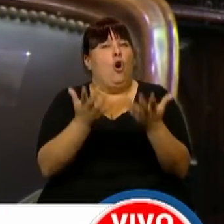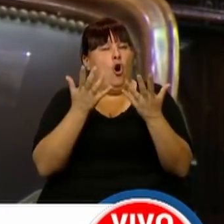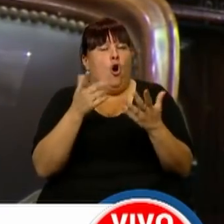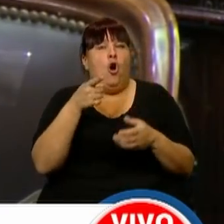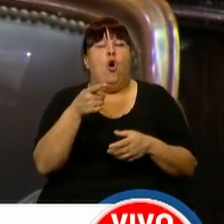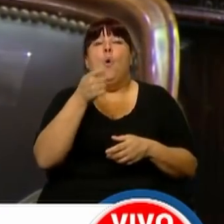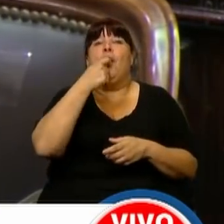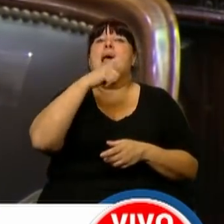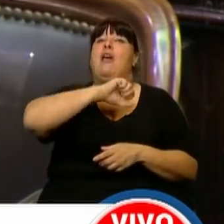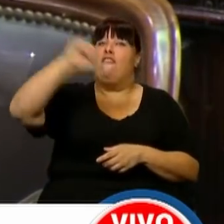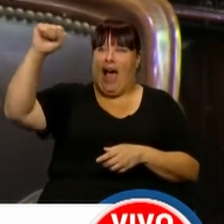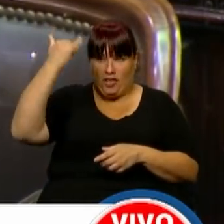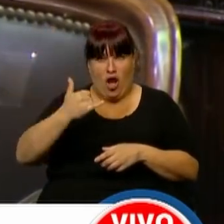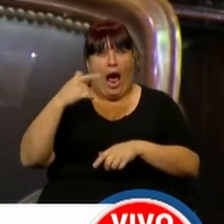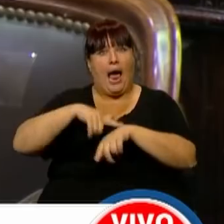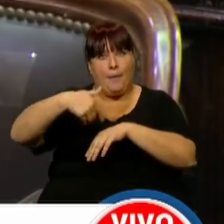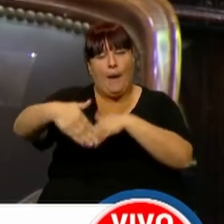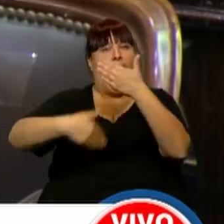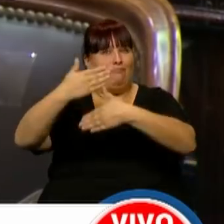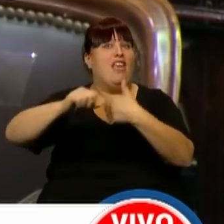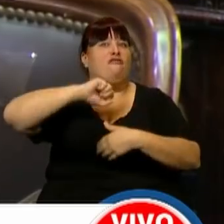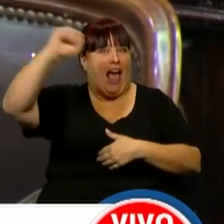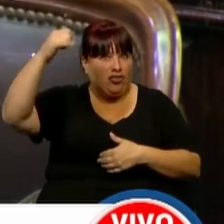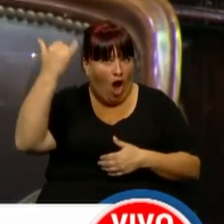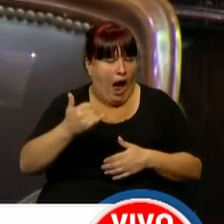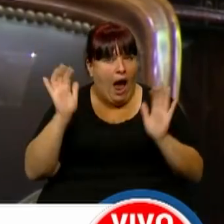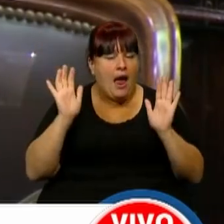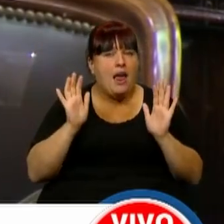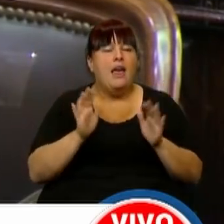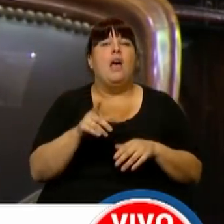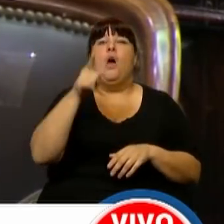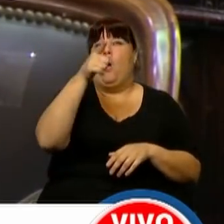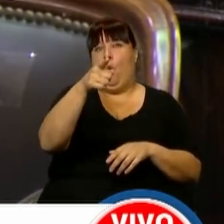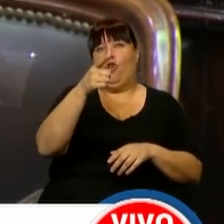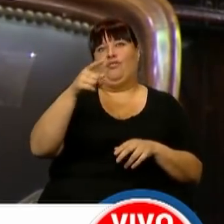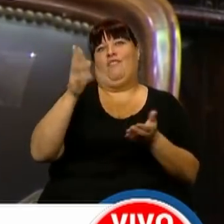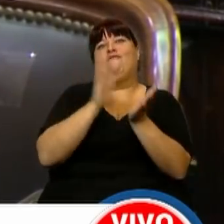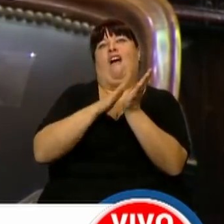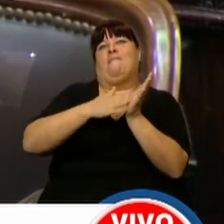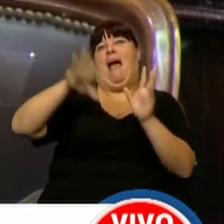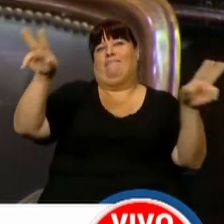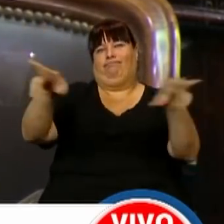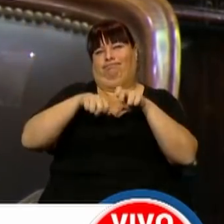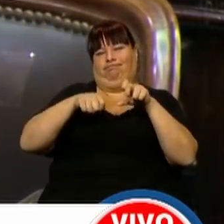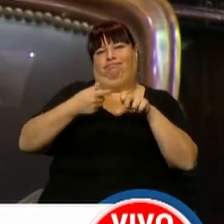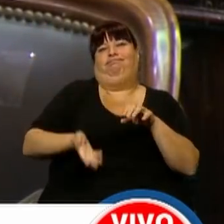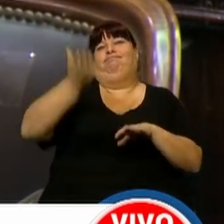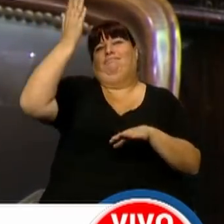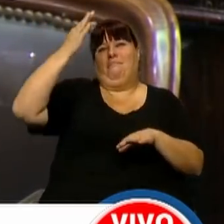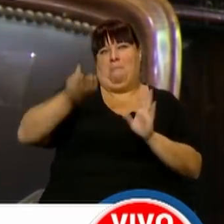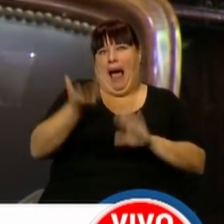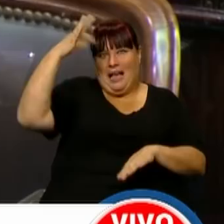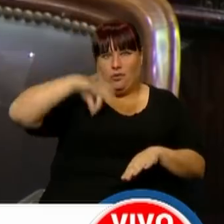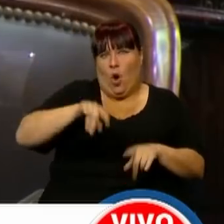Obviamente que si hay inflación, si hay un proceso de inflación, usted factura más y usted gana nominalmente